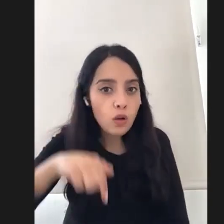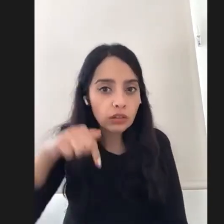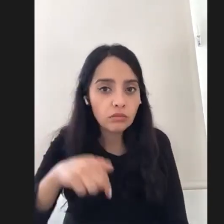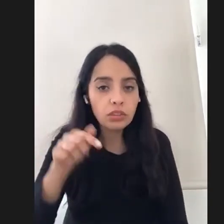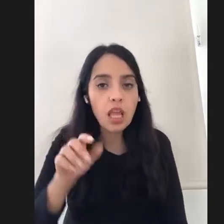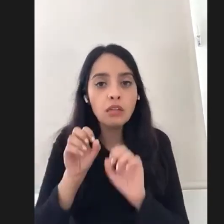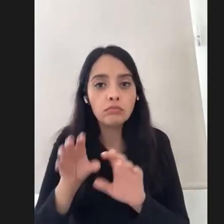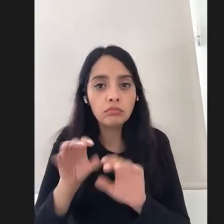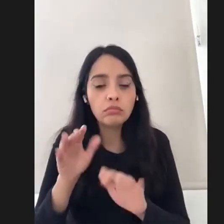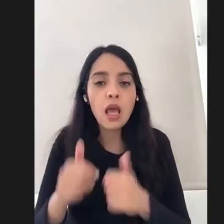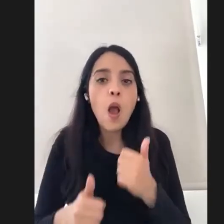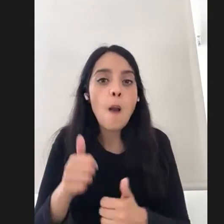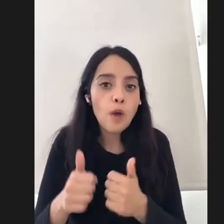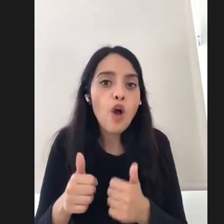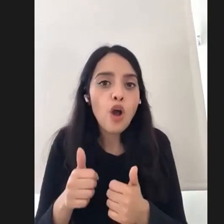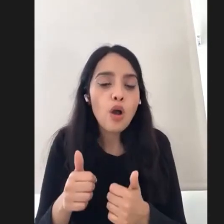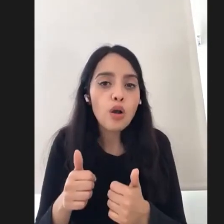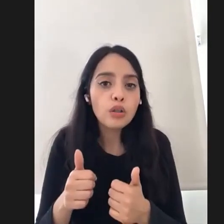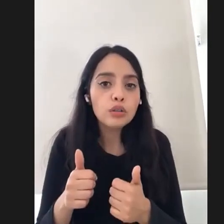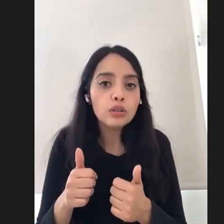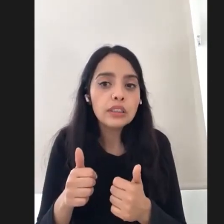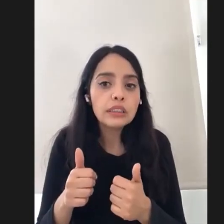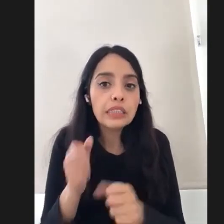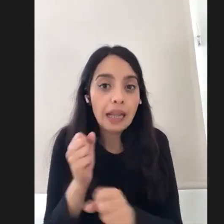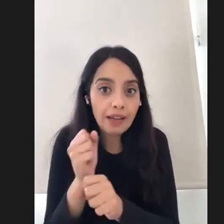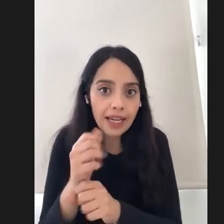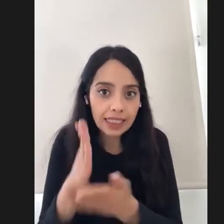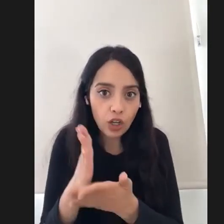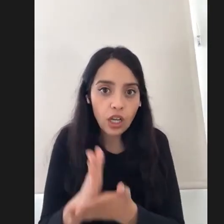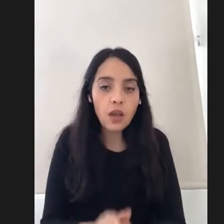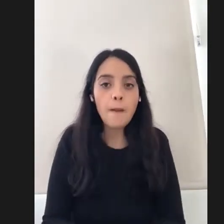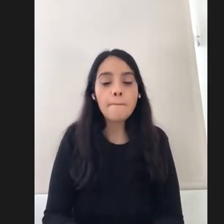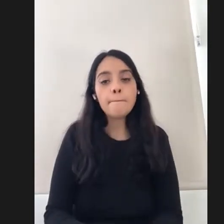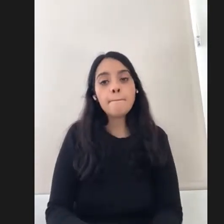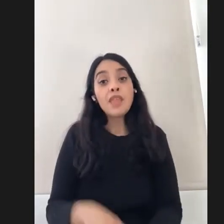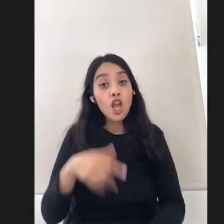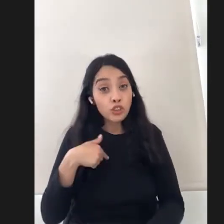profesionales que trabajan en la escuela. Yo de partida,